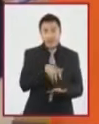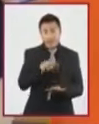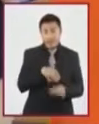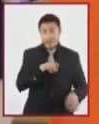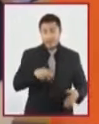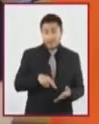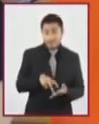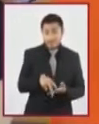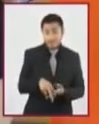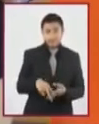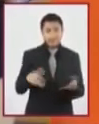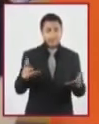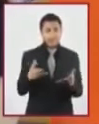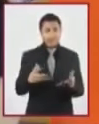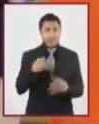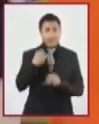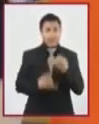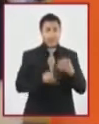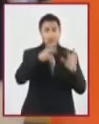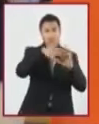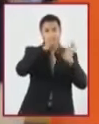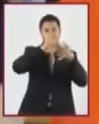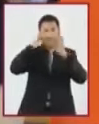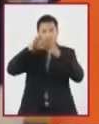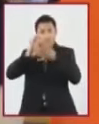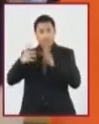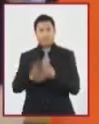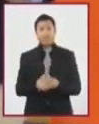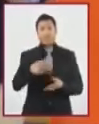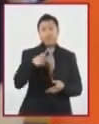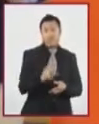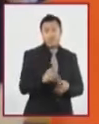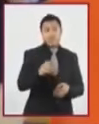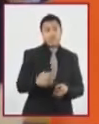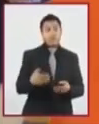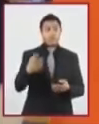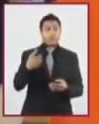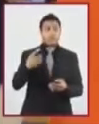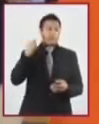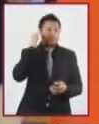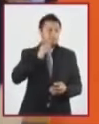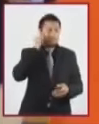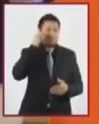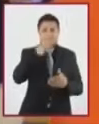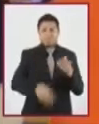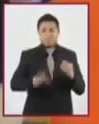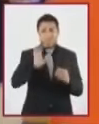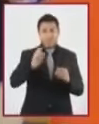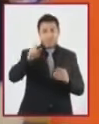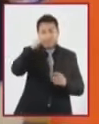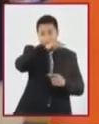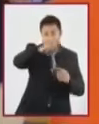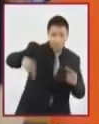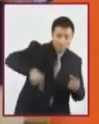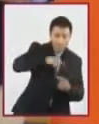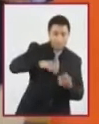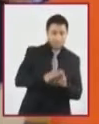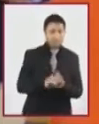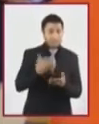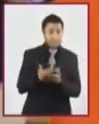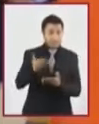se realiza en ruta, aunque a menudo finaliza con una vuelta a la pista. Desde las Olimpiadas de París